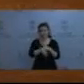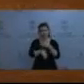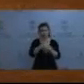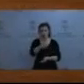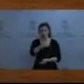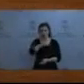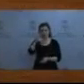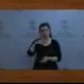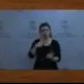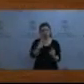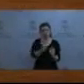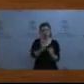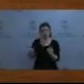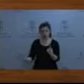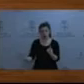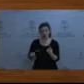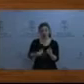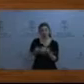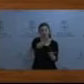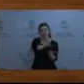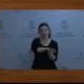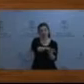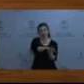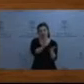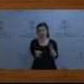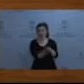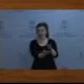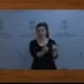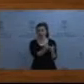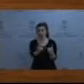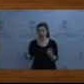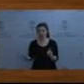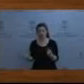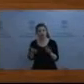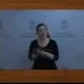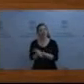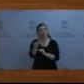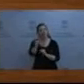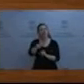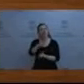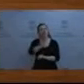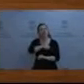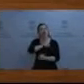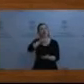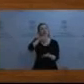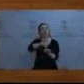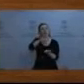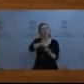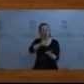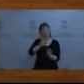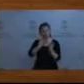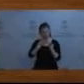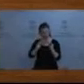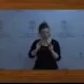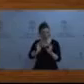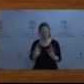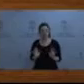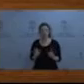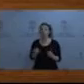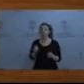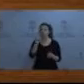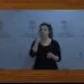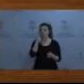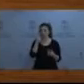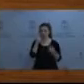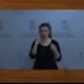individualizada de cada uno de los expedientes. Esa fue también una exigencia del Gobierno de España. Señorías, miren,